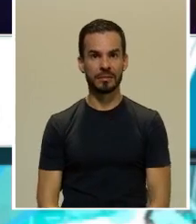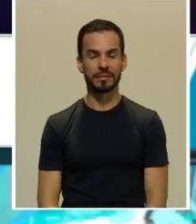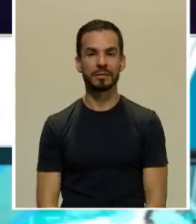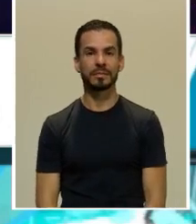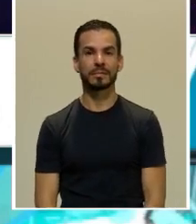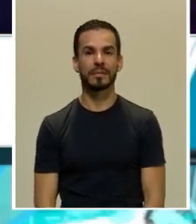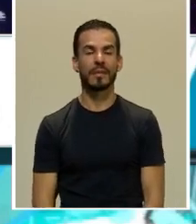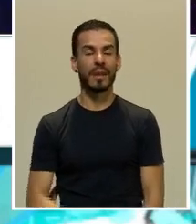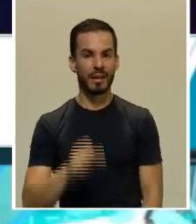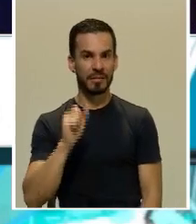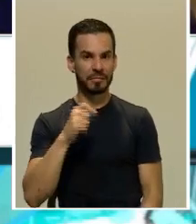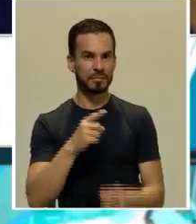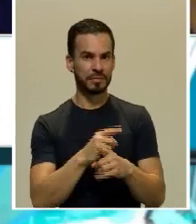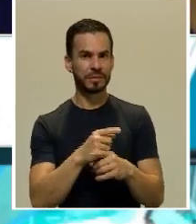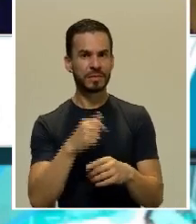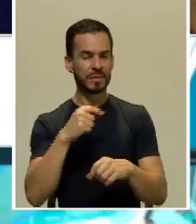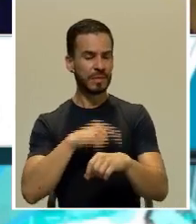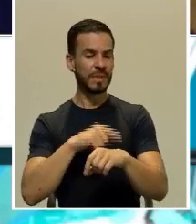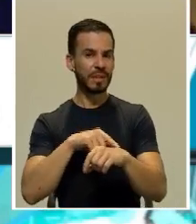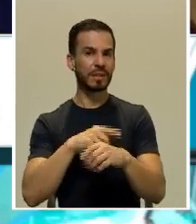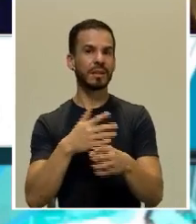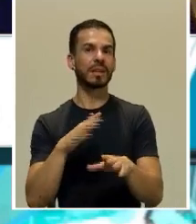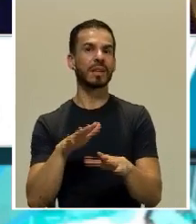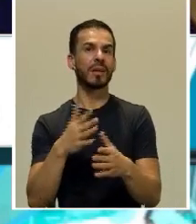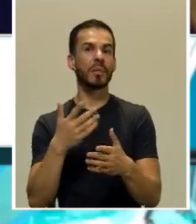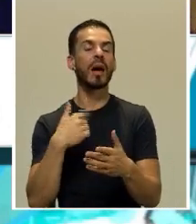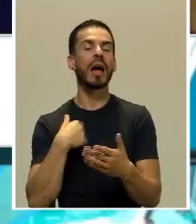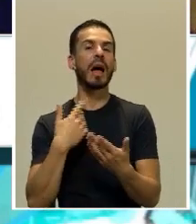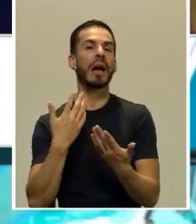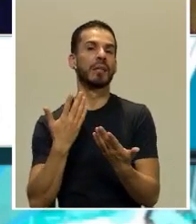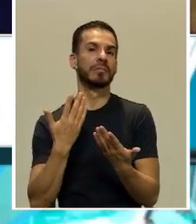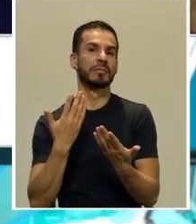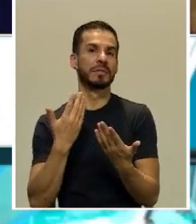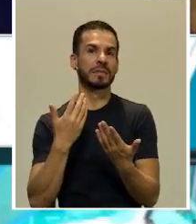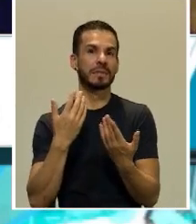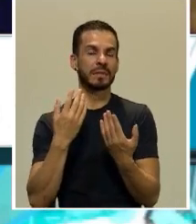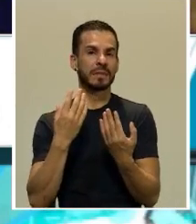gracias. Así es, Federico. Son tiempos en donde hay que